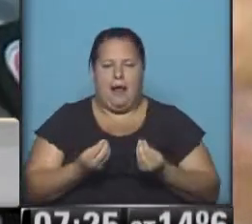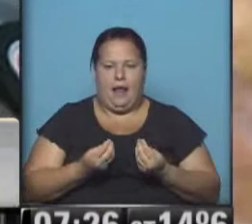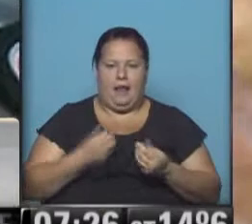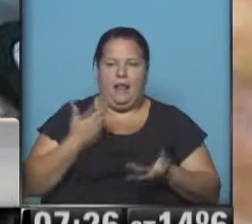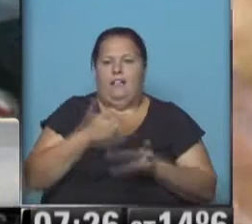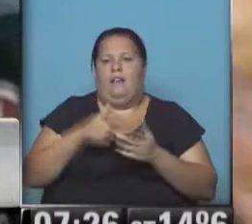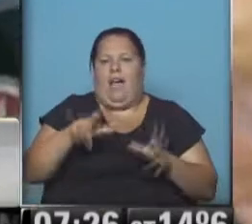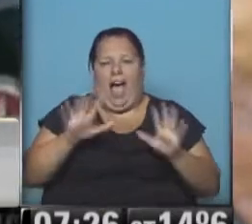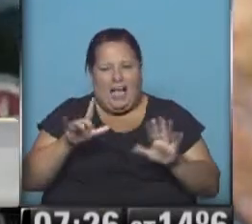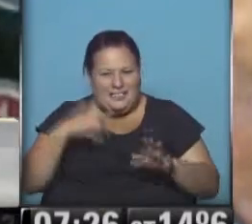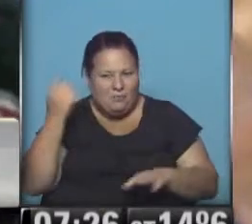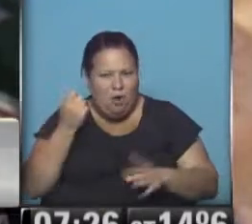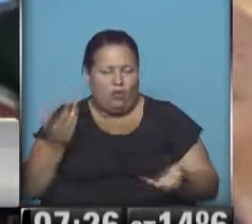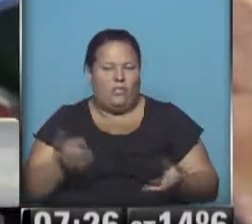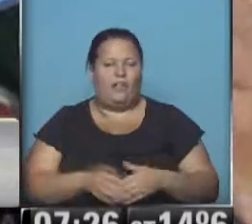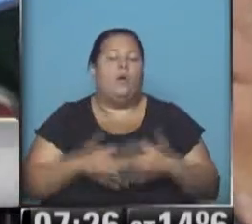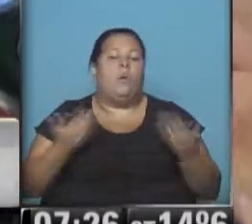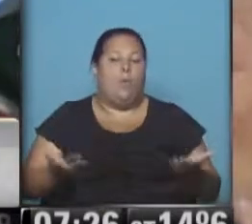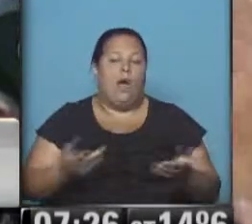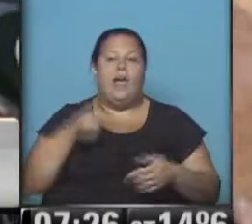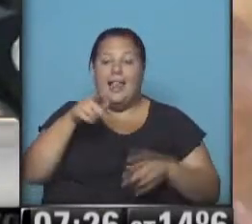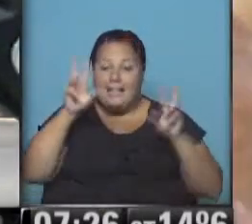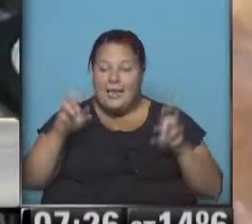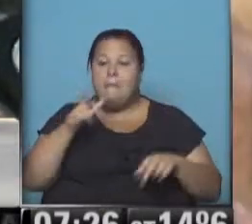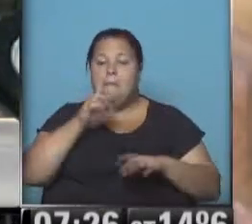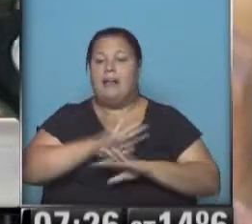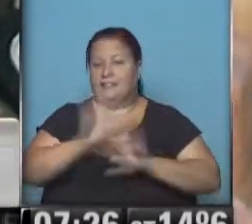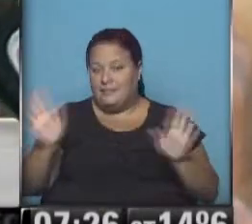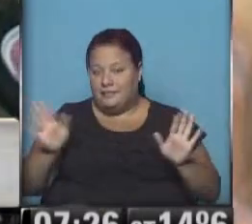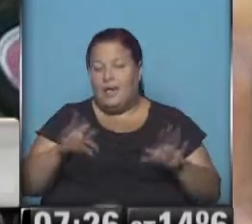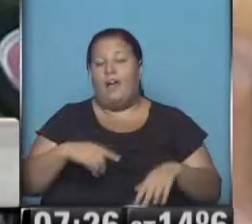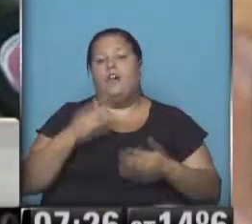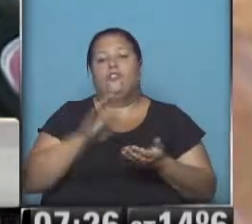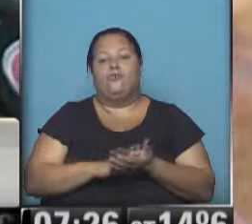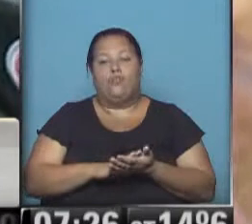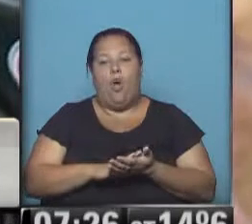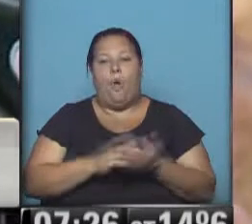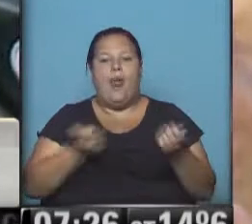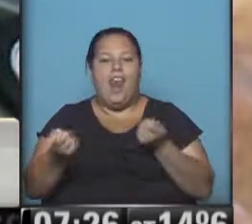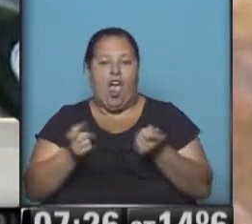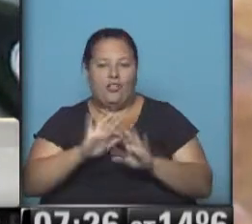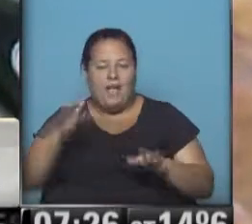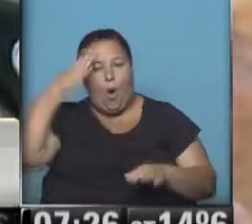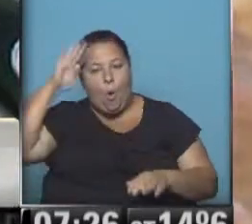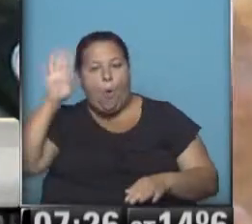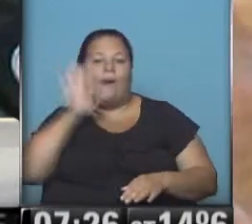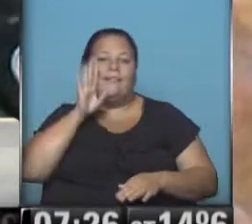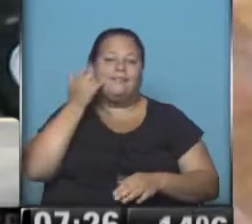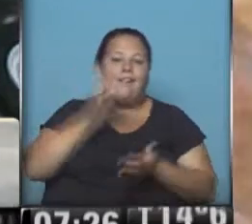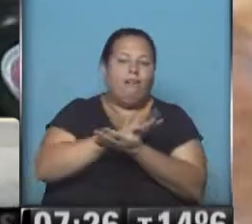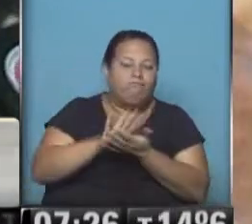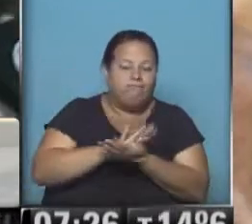rémoras de semejante característica. Bueno, el tema ese parece ser que está zanjado, atento a las negociaciones que Cuba y los Estados Unidos